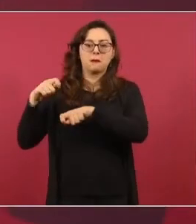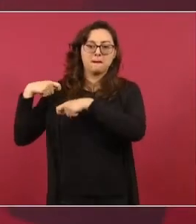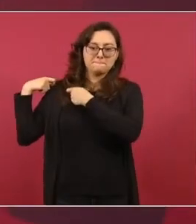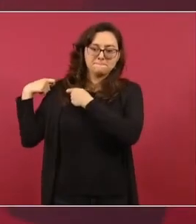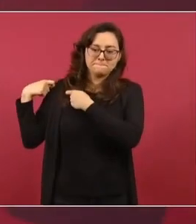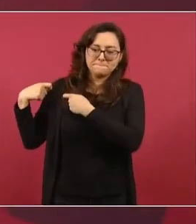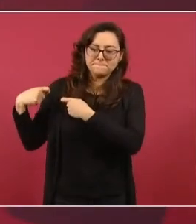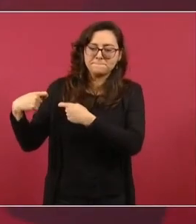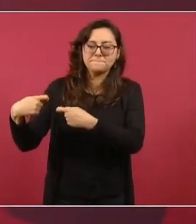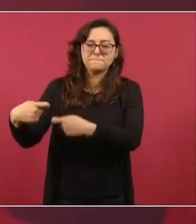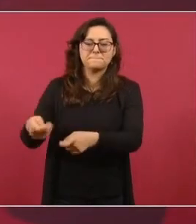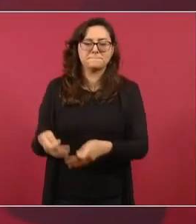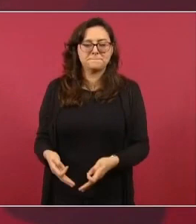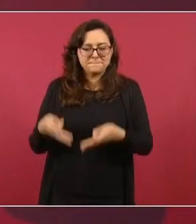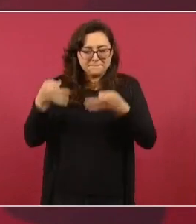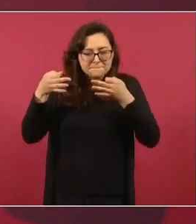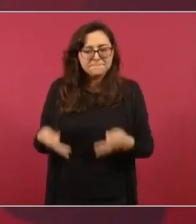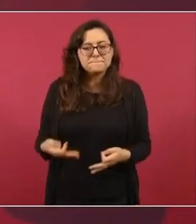buenos.